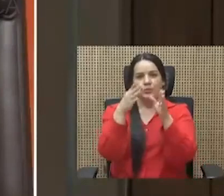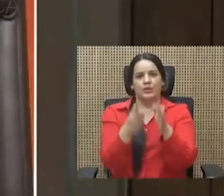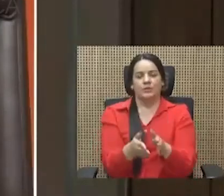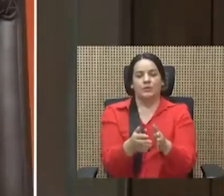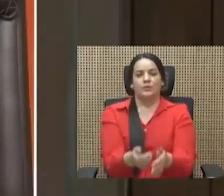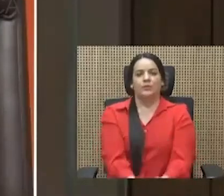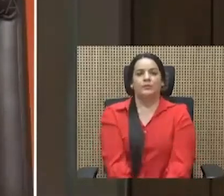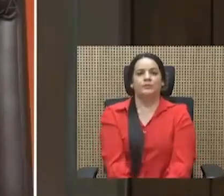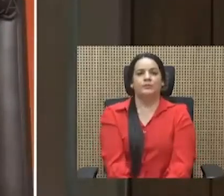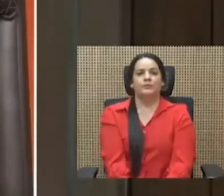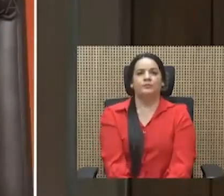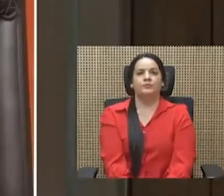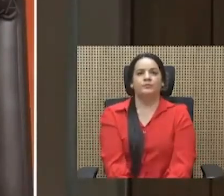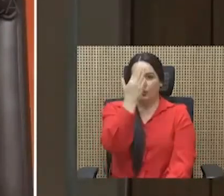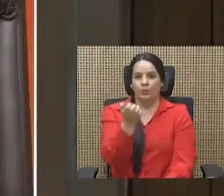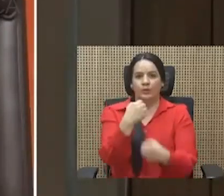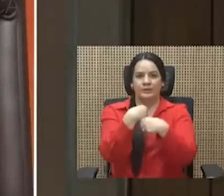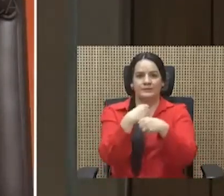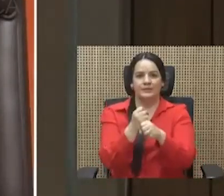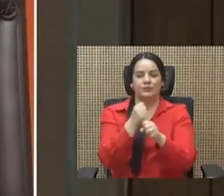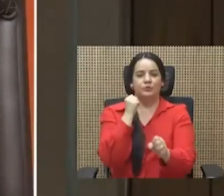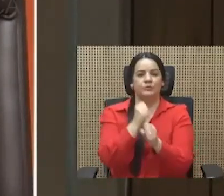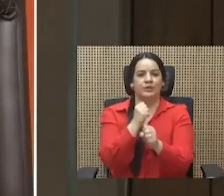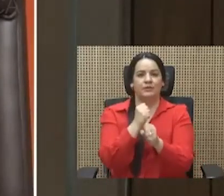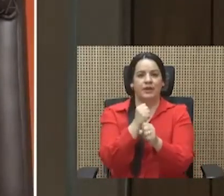un trabajo de construcción.